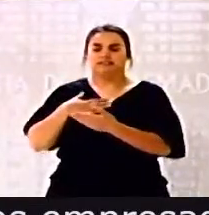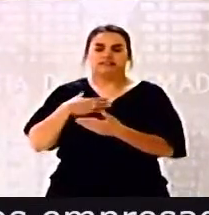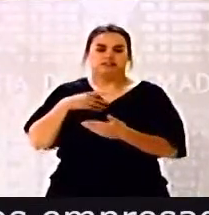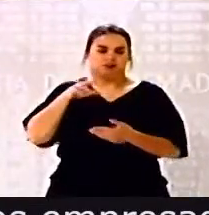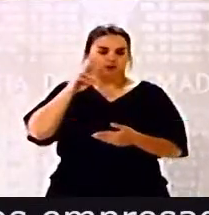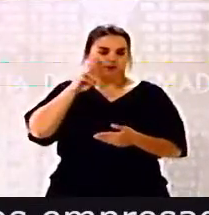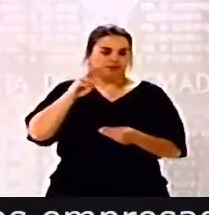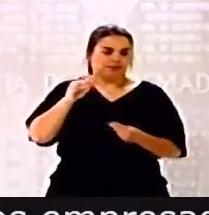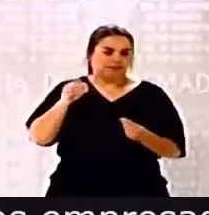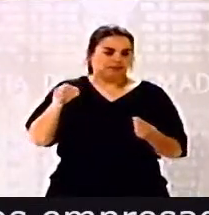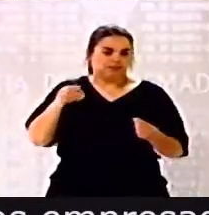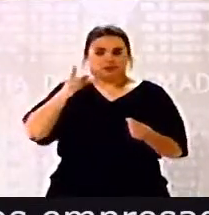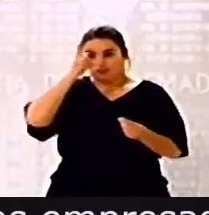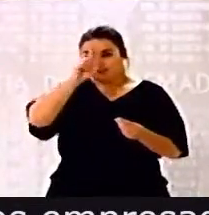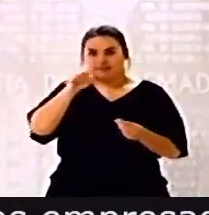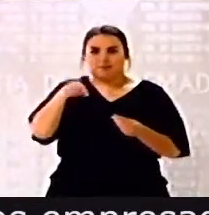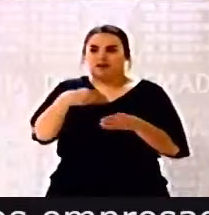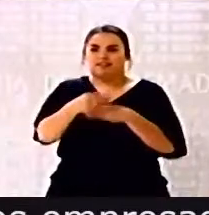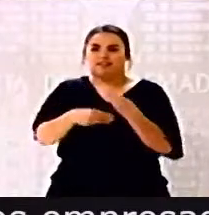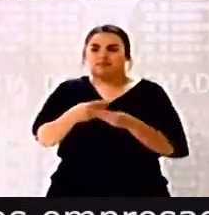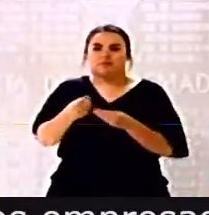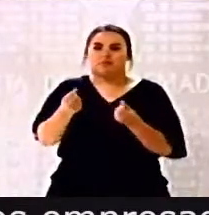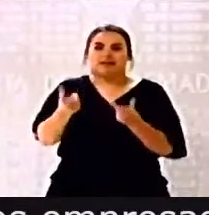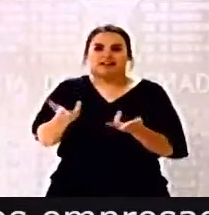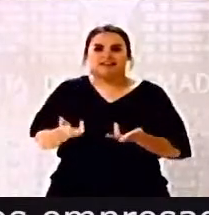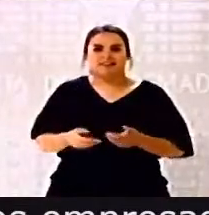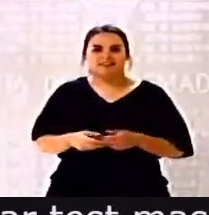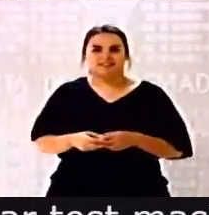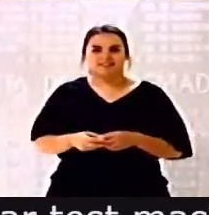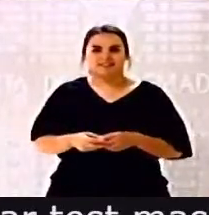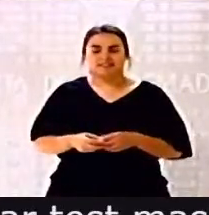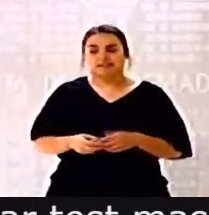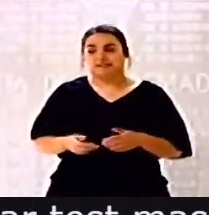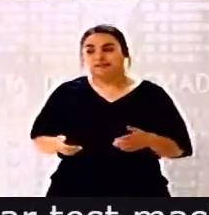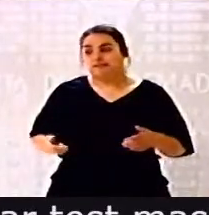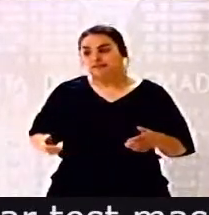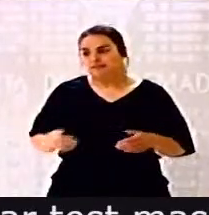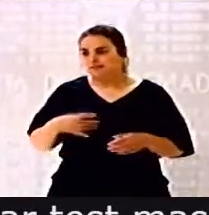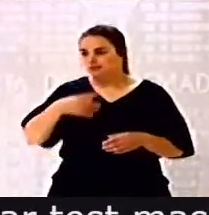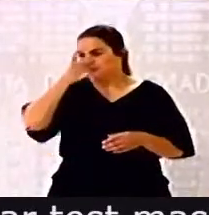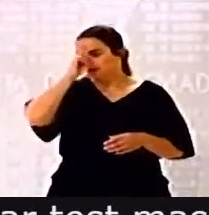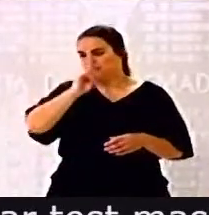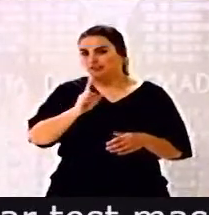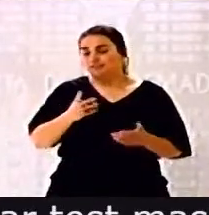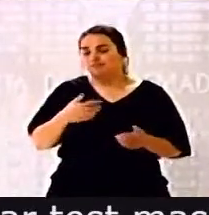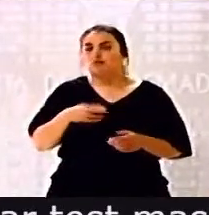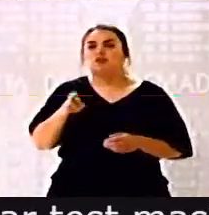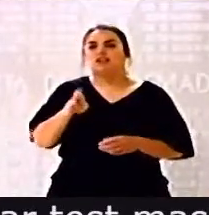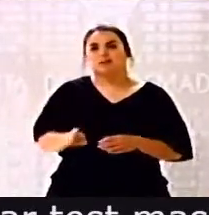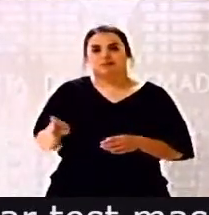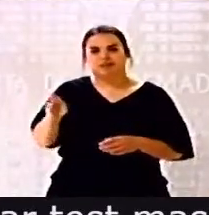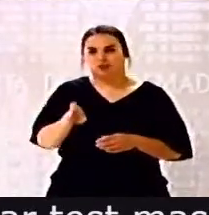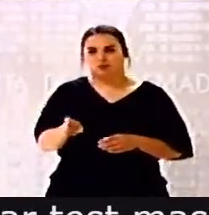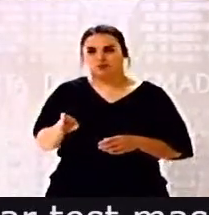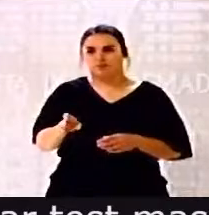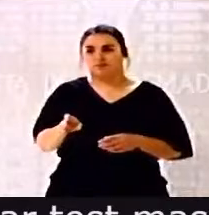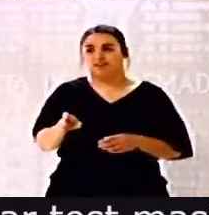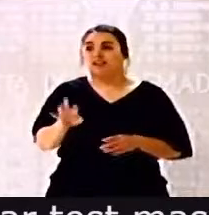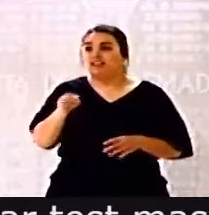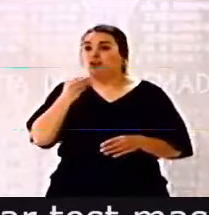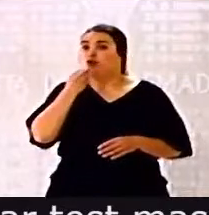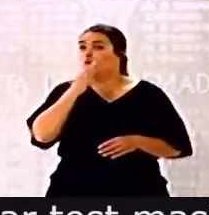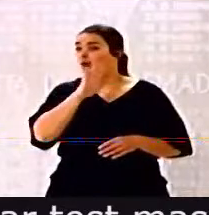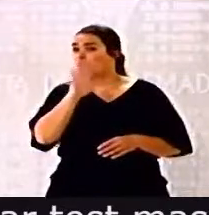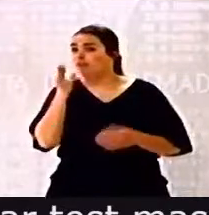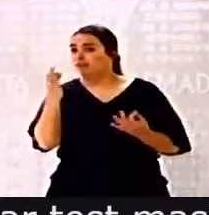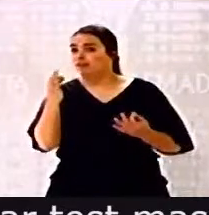Es que no sabemos qué va a salir de ahí. No sabemos qué va a salir de ahí. Insisto, y lo menos malo que nos puede pasar